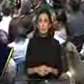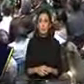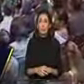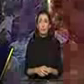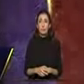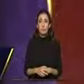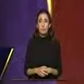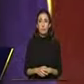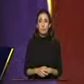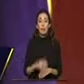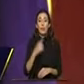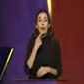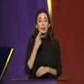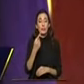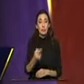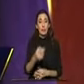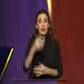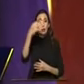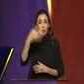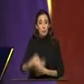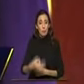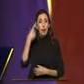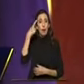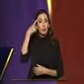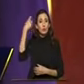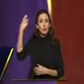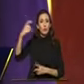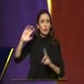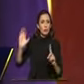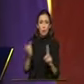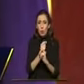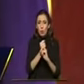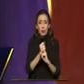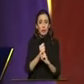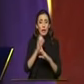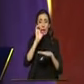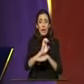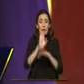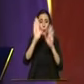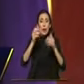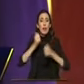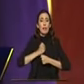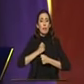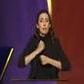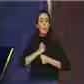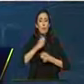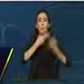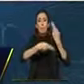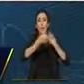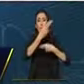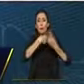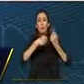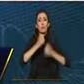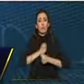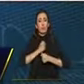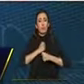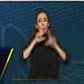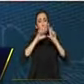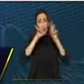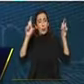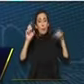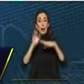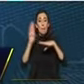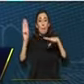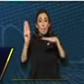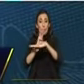Así decía, ayudamos a cumplir el sueño de miles de hermanas y hermanos de tener un negocio propio a través de los programas Banco